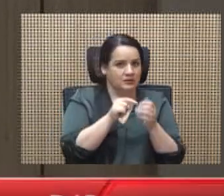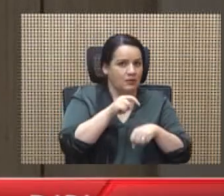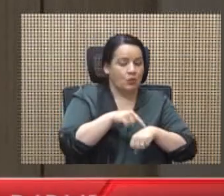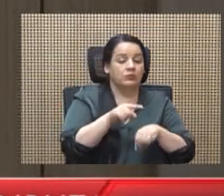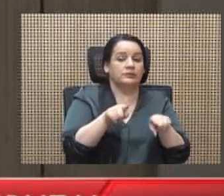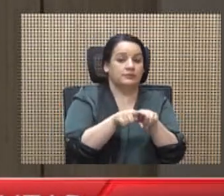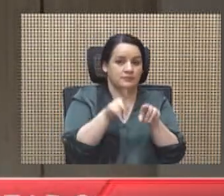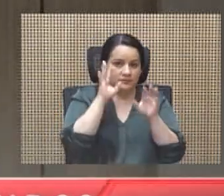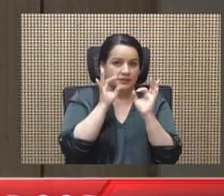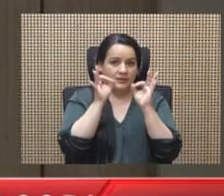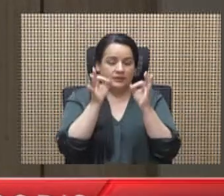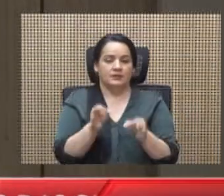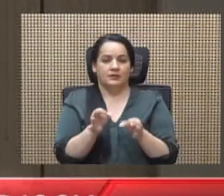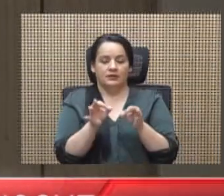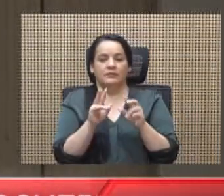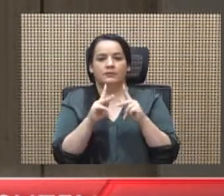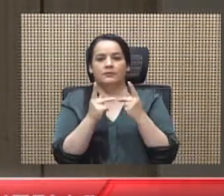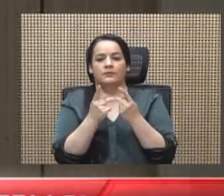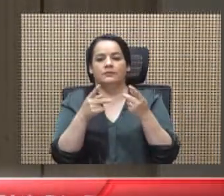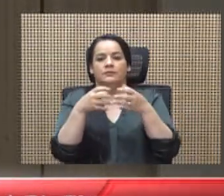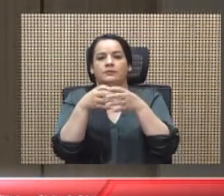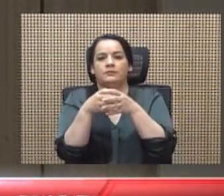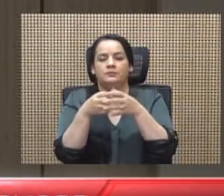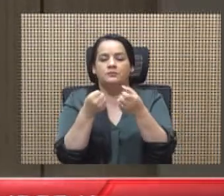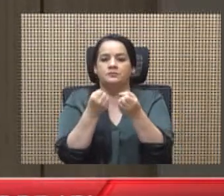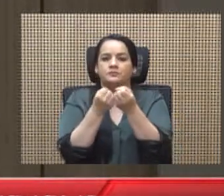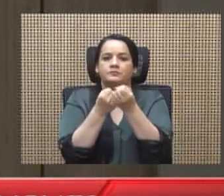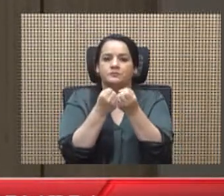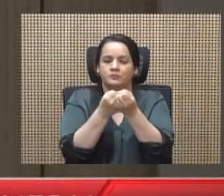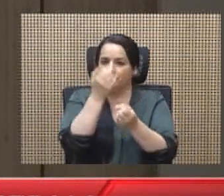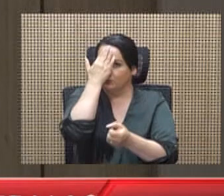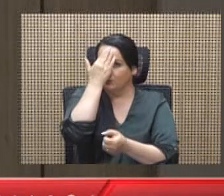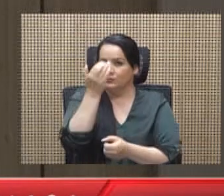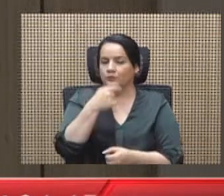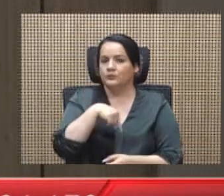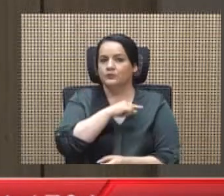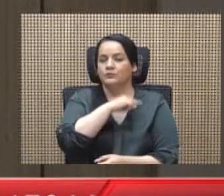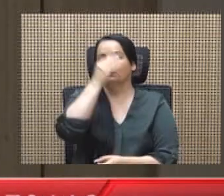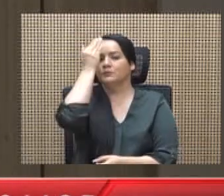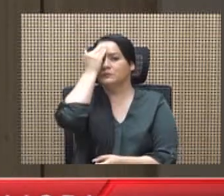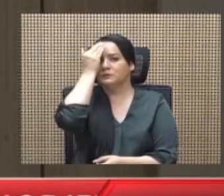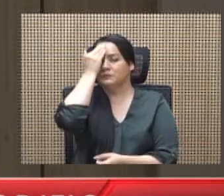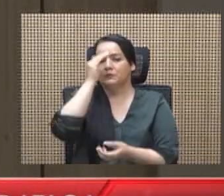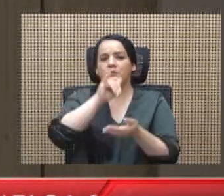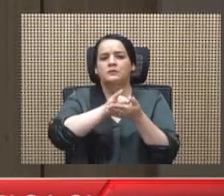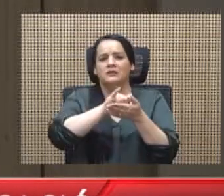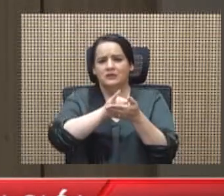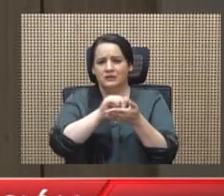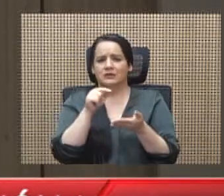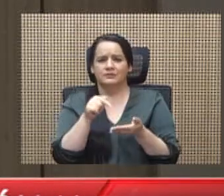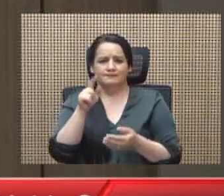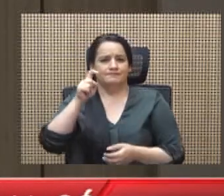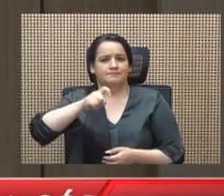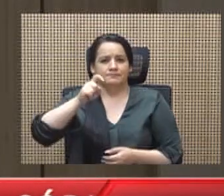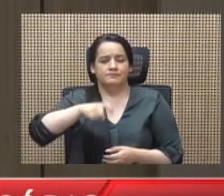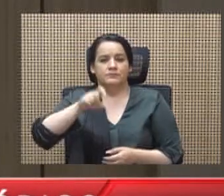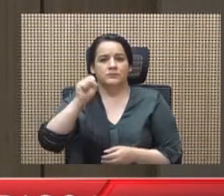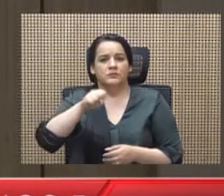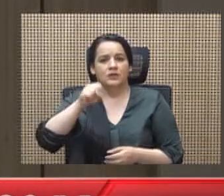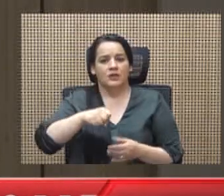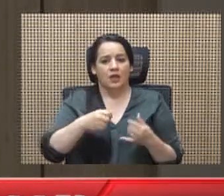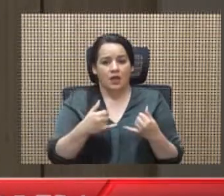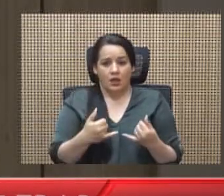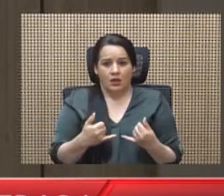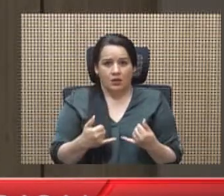también de la fracción de apoyarlo porque sabemos que esto es necesario en el aquí y